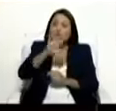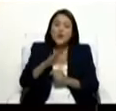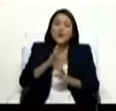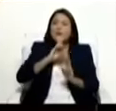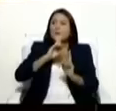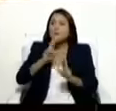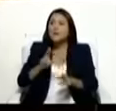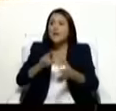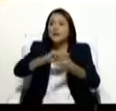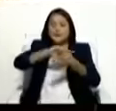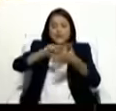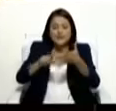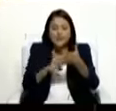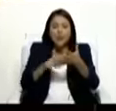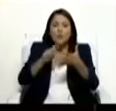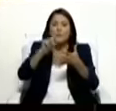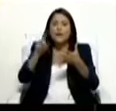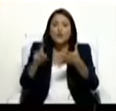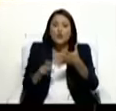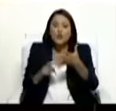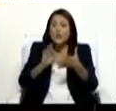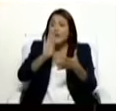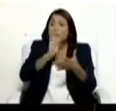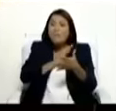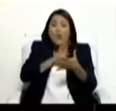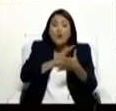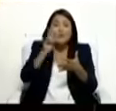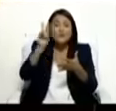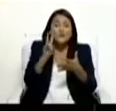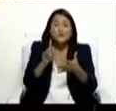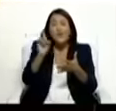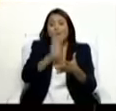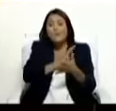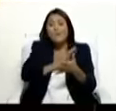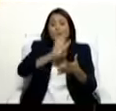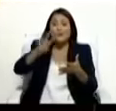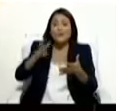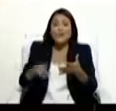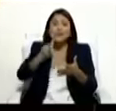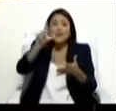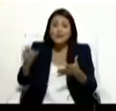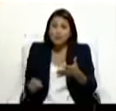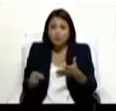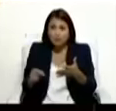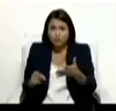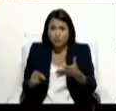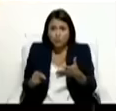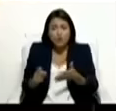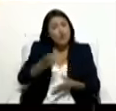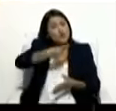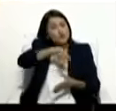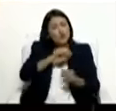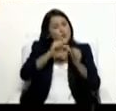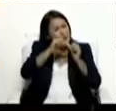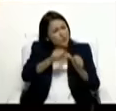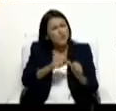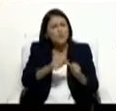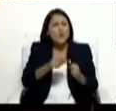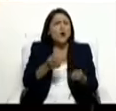su territorio. El derecho que tenemos de decir, vamos a insistir en el Acuerdo de